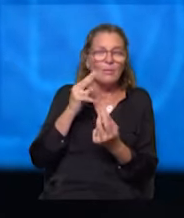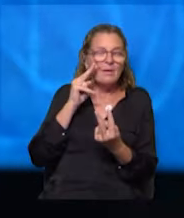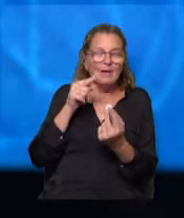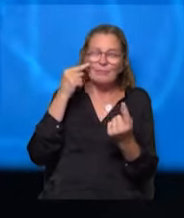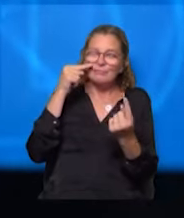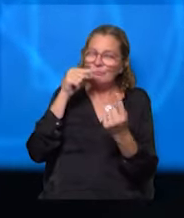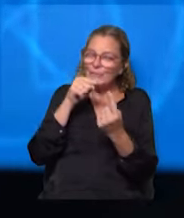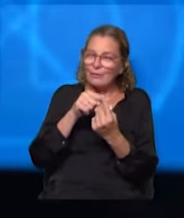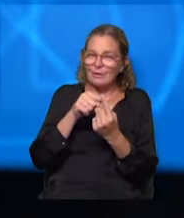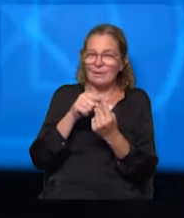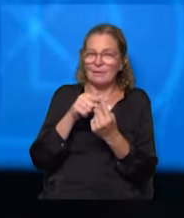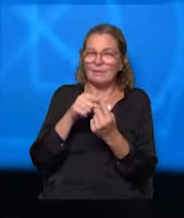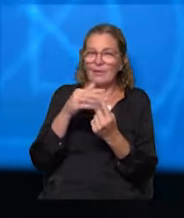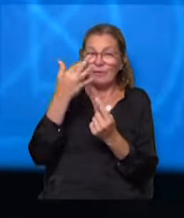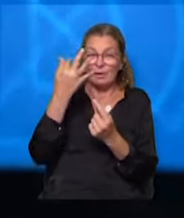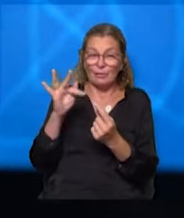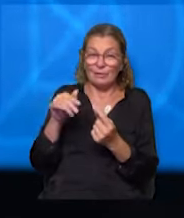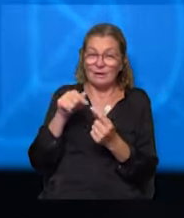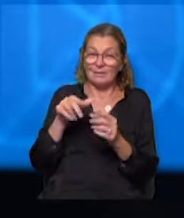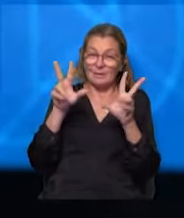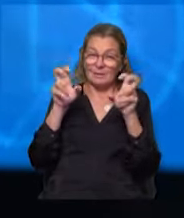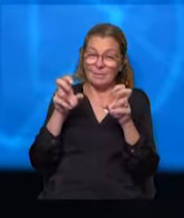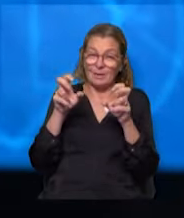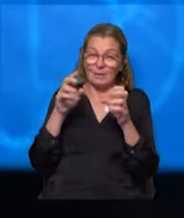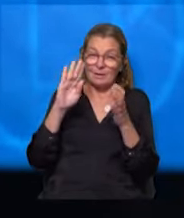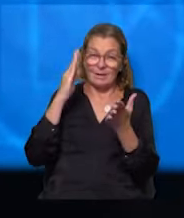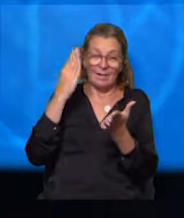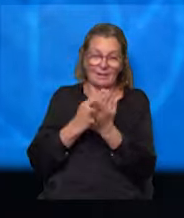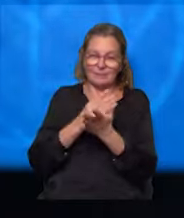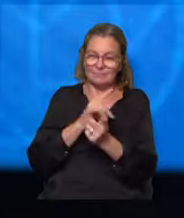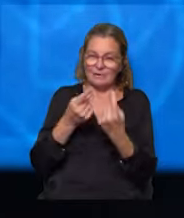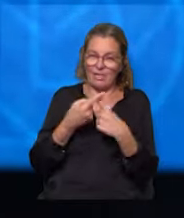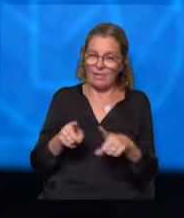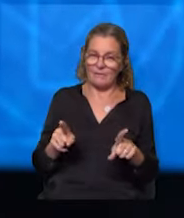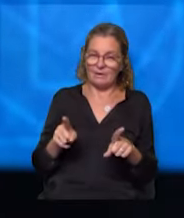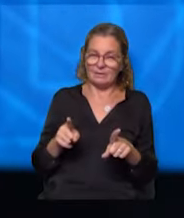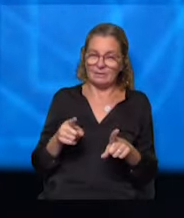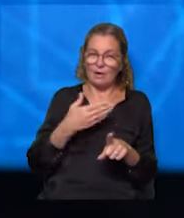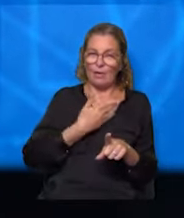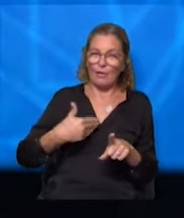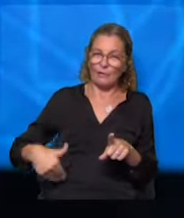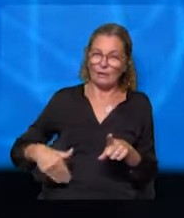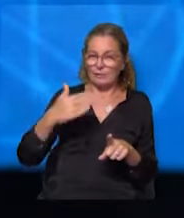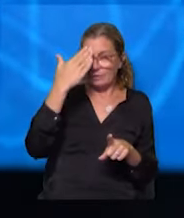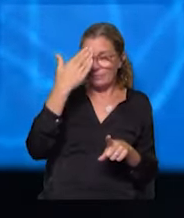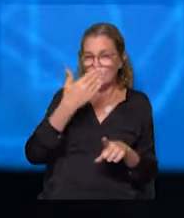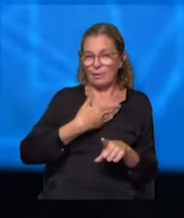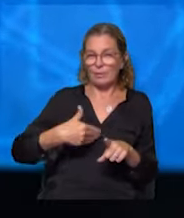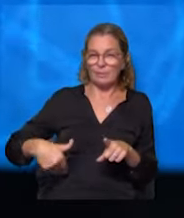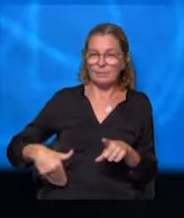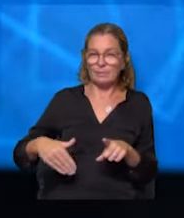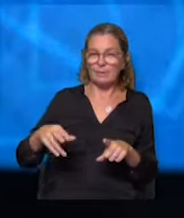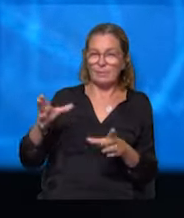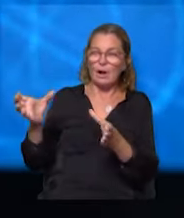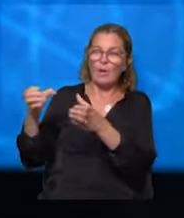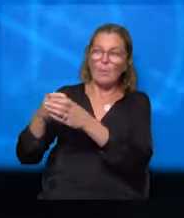enfoque eh una filosofía en ese terreno radicalmente distinta el gobierno del frente amplio no va a gobernar para los maya